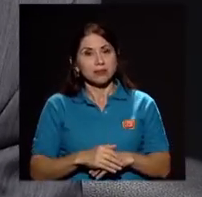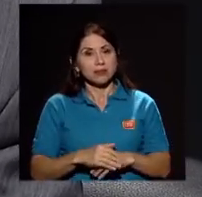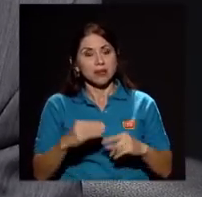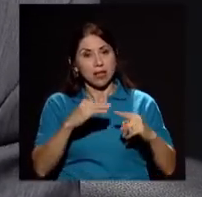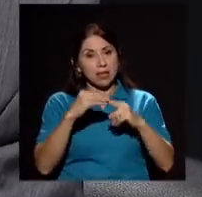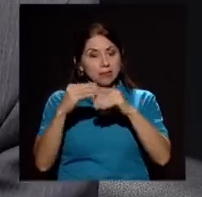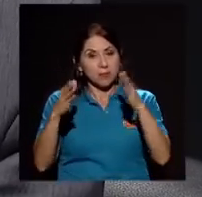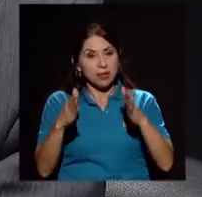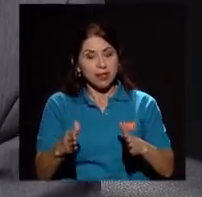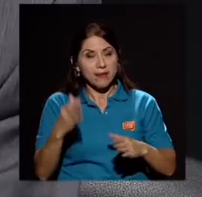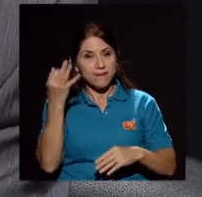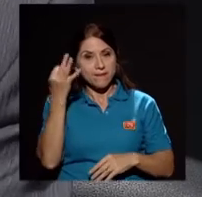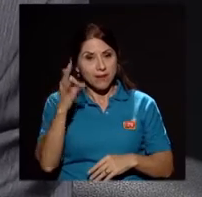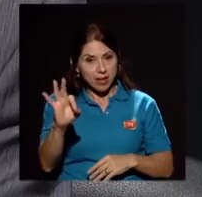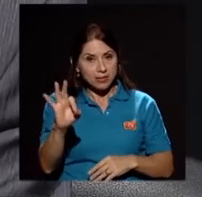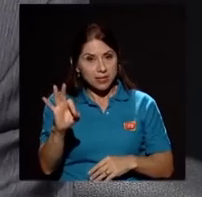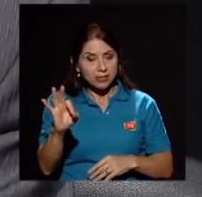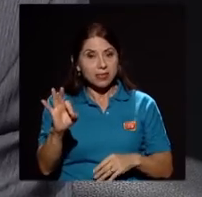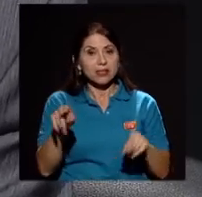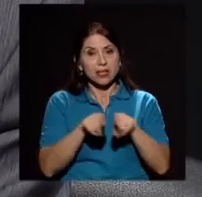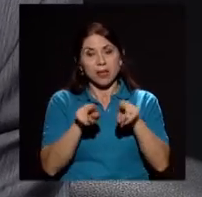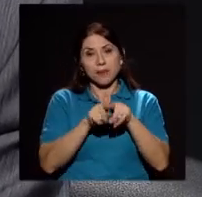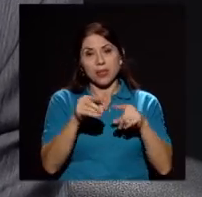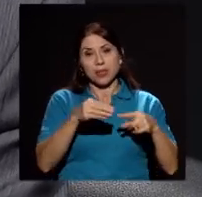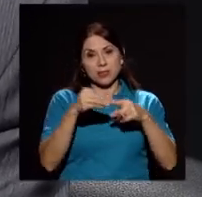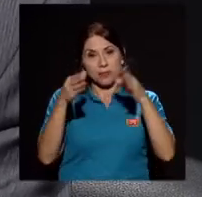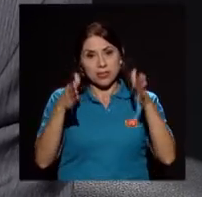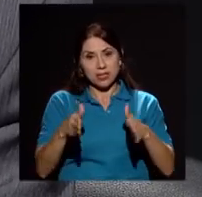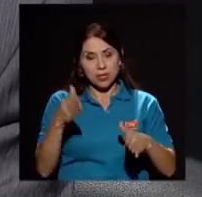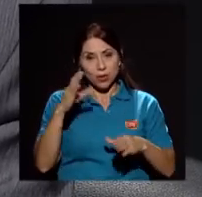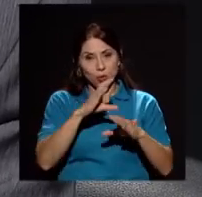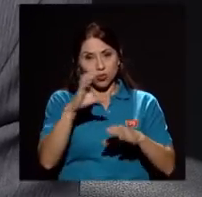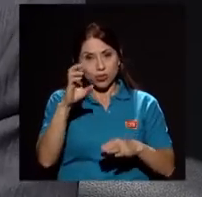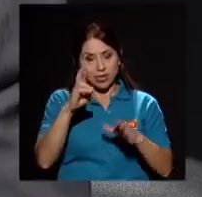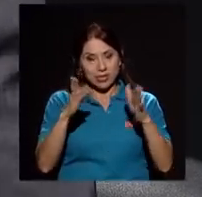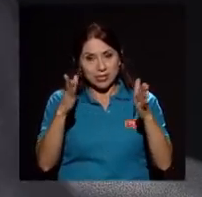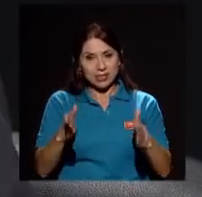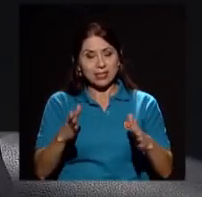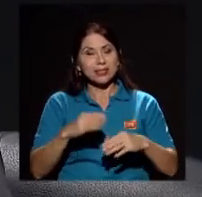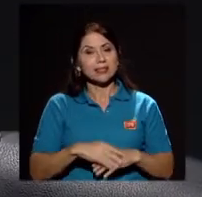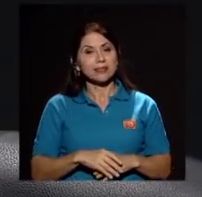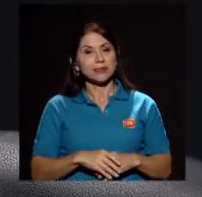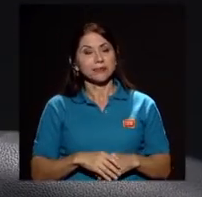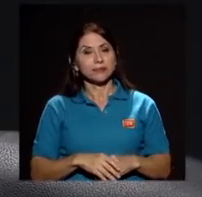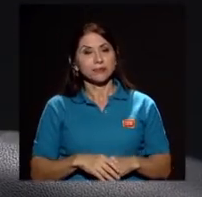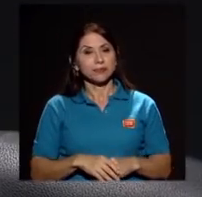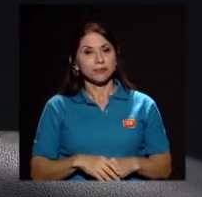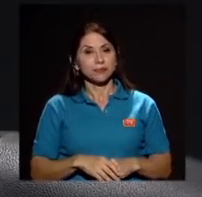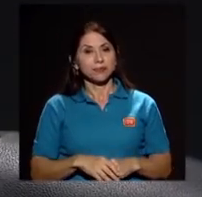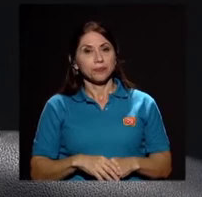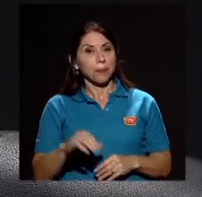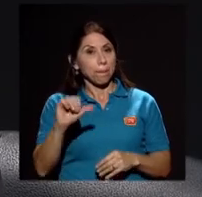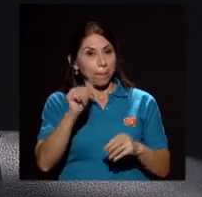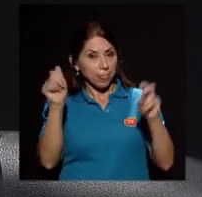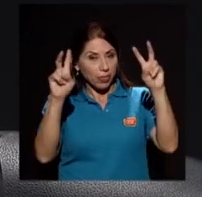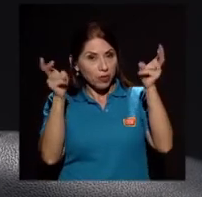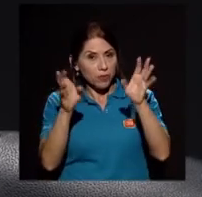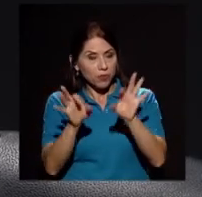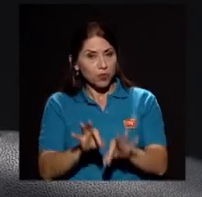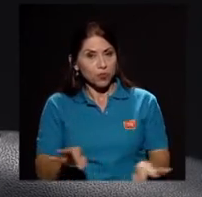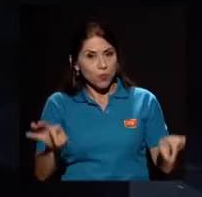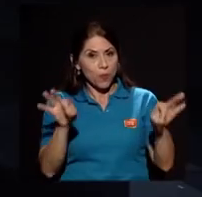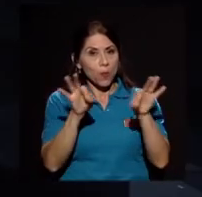con ceses y costarricenses otro punto que me parece importante